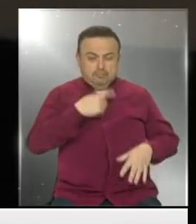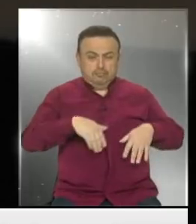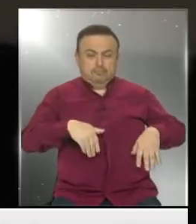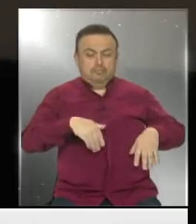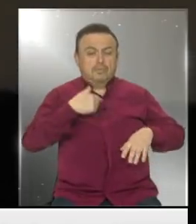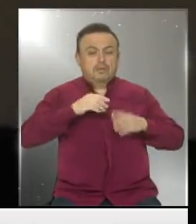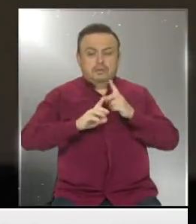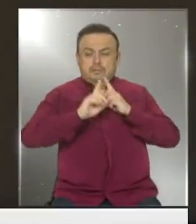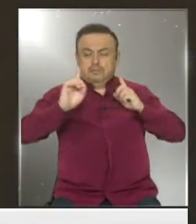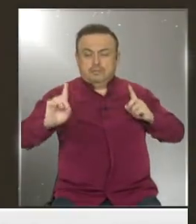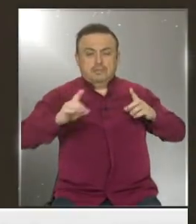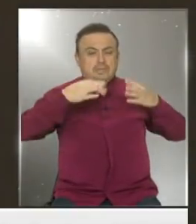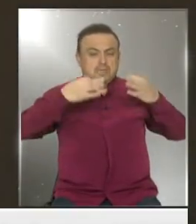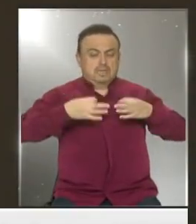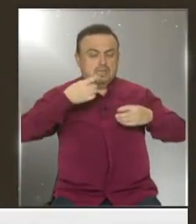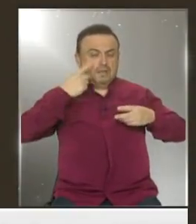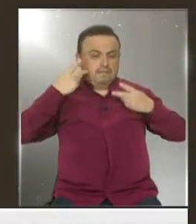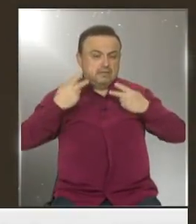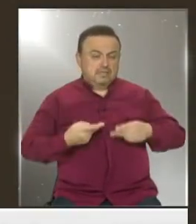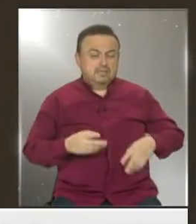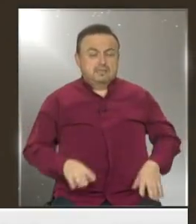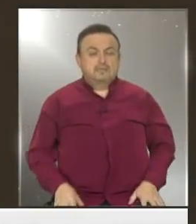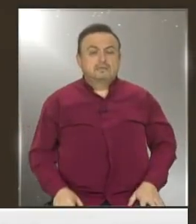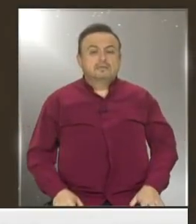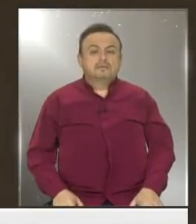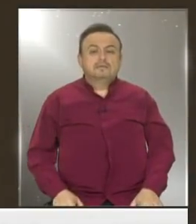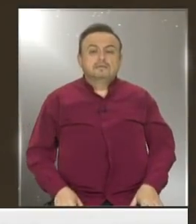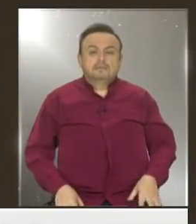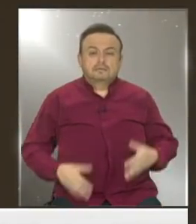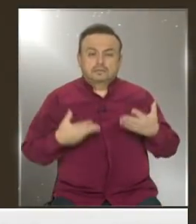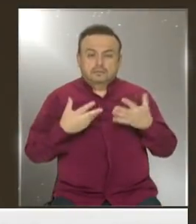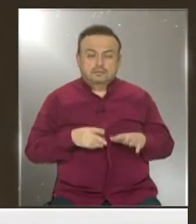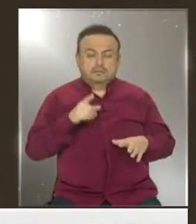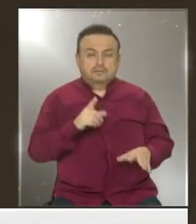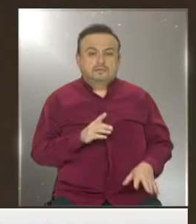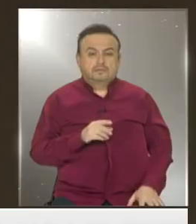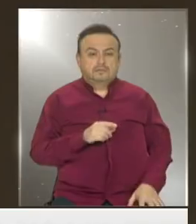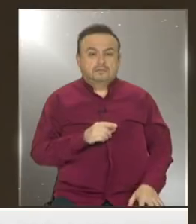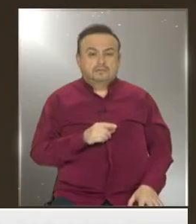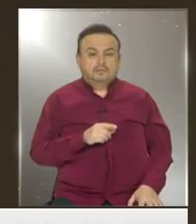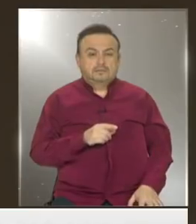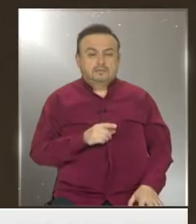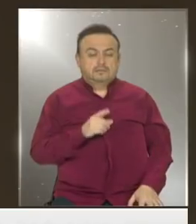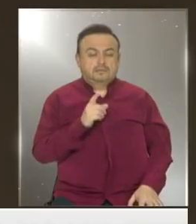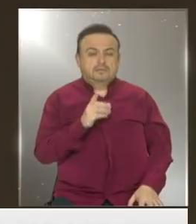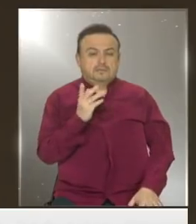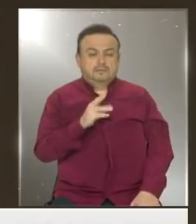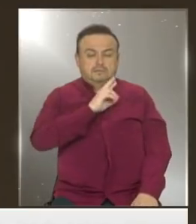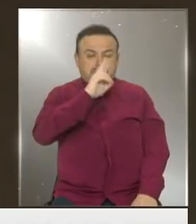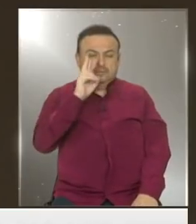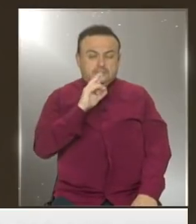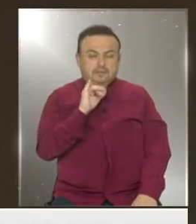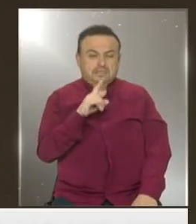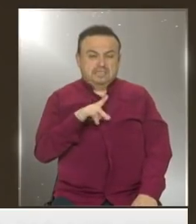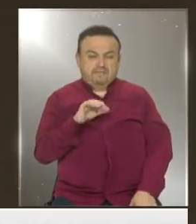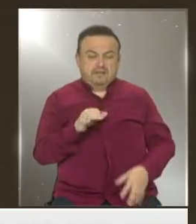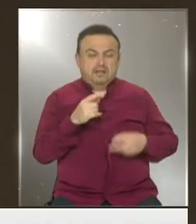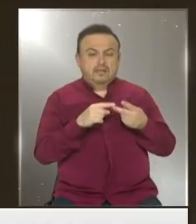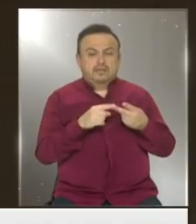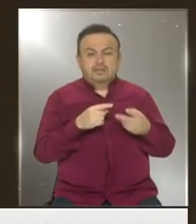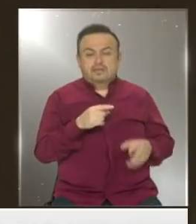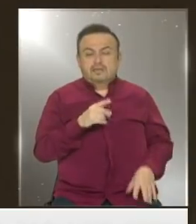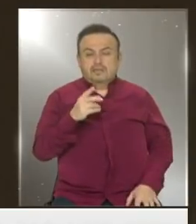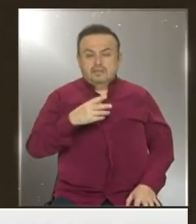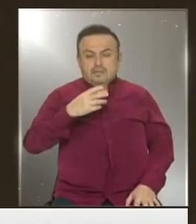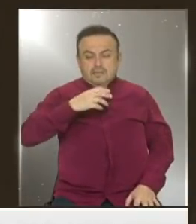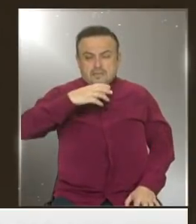la seguridad de los visitantes y también del personal. Ahí está la reina Isabel, el príncipe Harry, su esposa